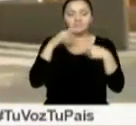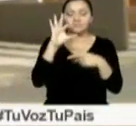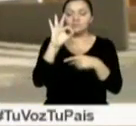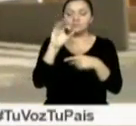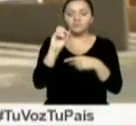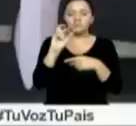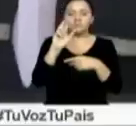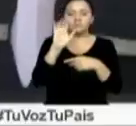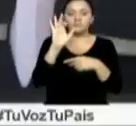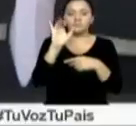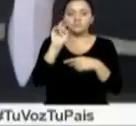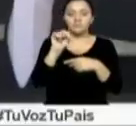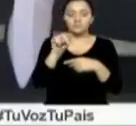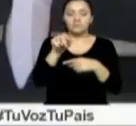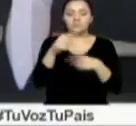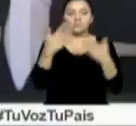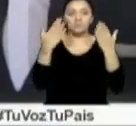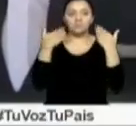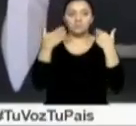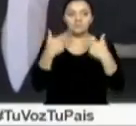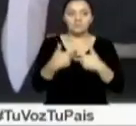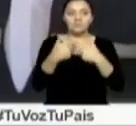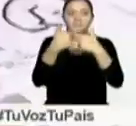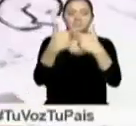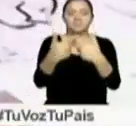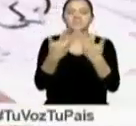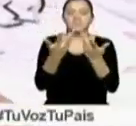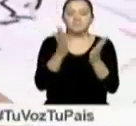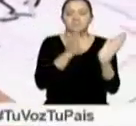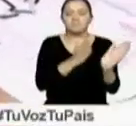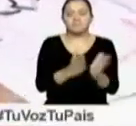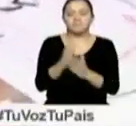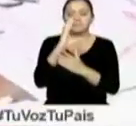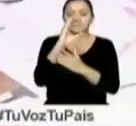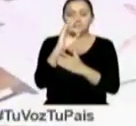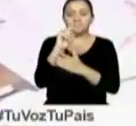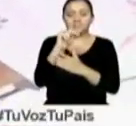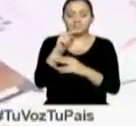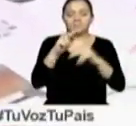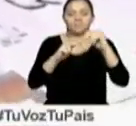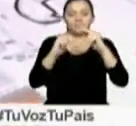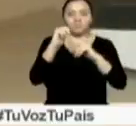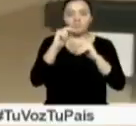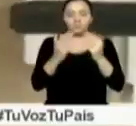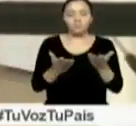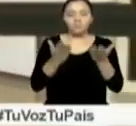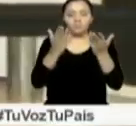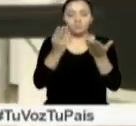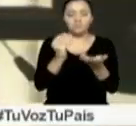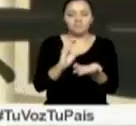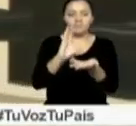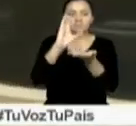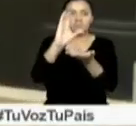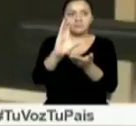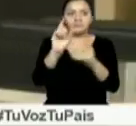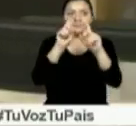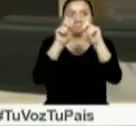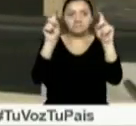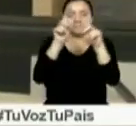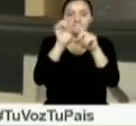en Guayaquil este crédito otorgado corresponde al programa cfn construye que permite financiar a empresarios